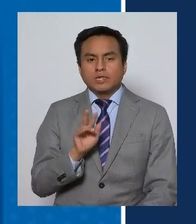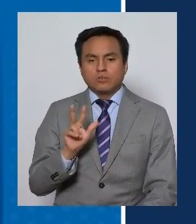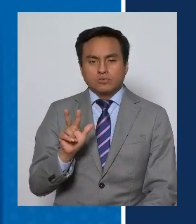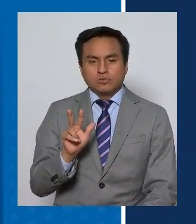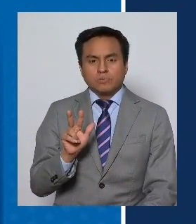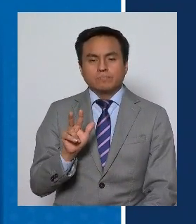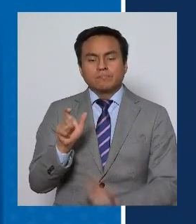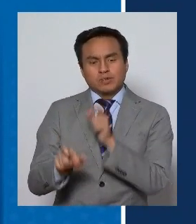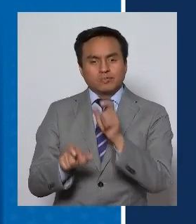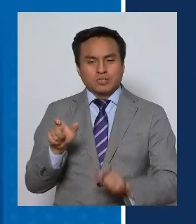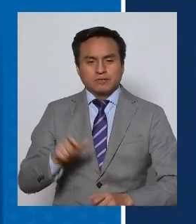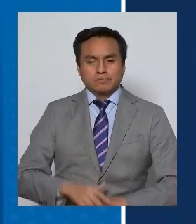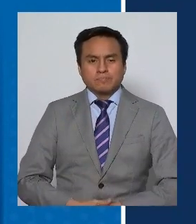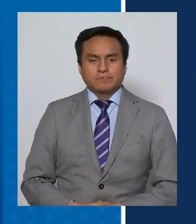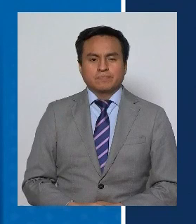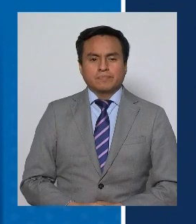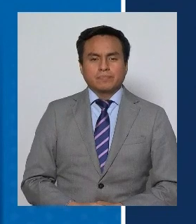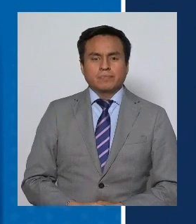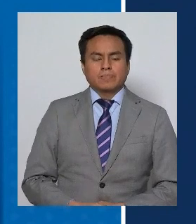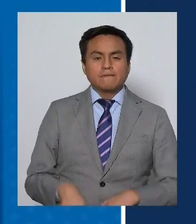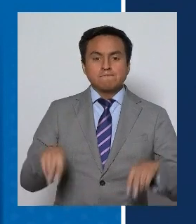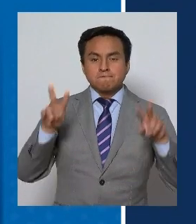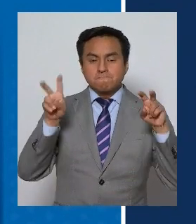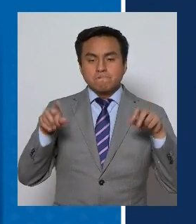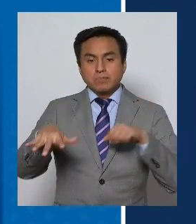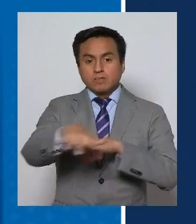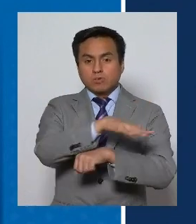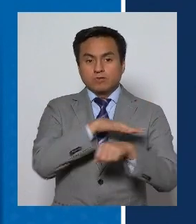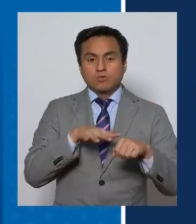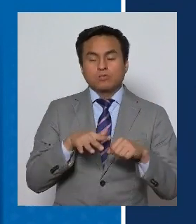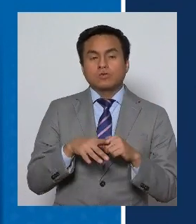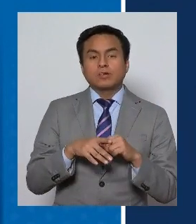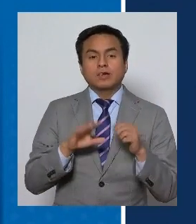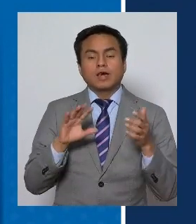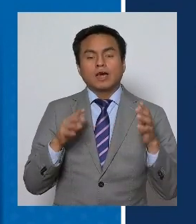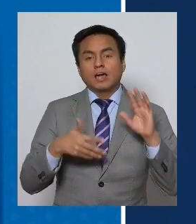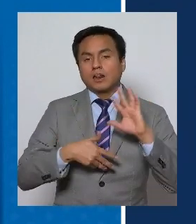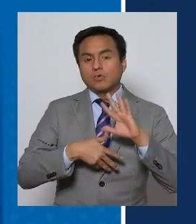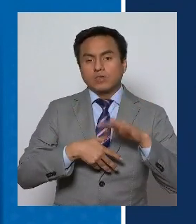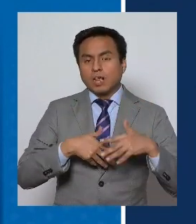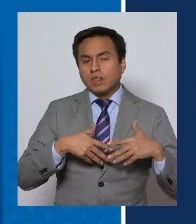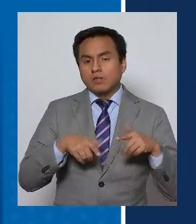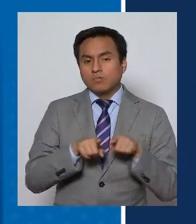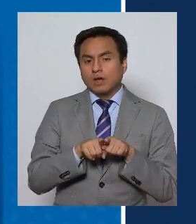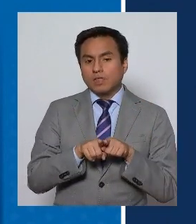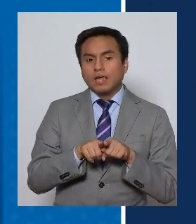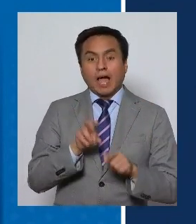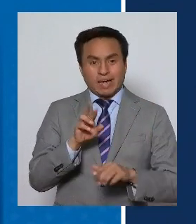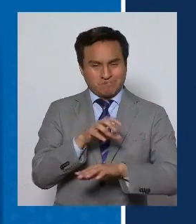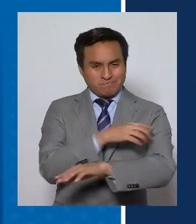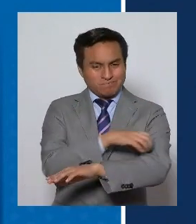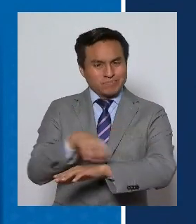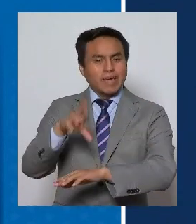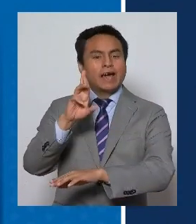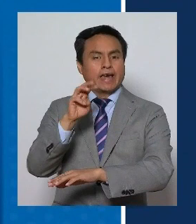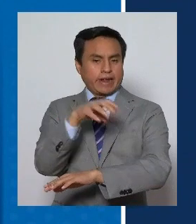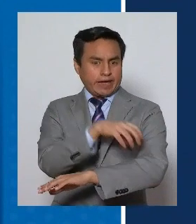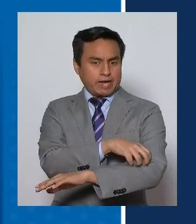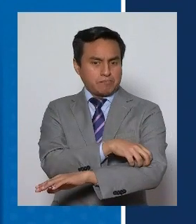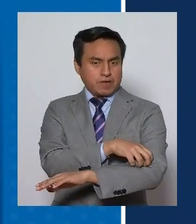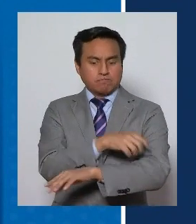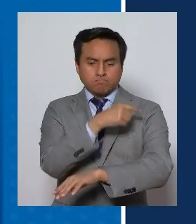28.148 personas. Con respecto a la situación regional, sigue siendo la región metropolitana donde